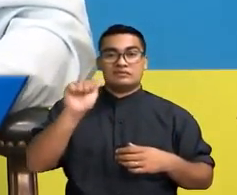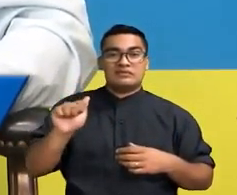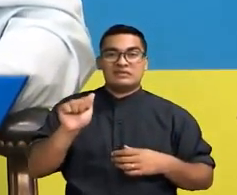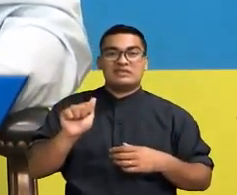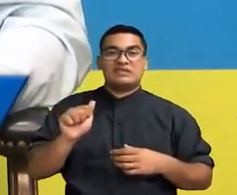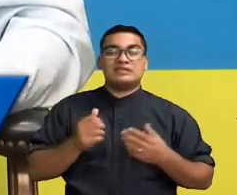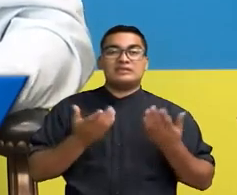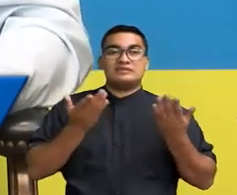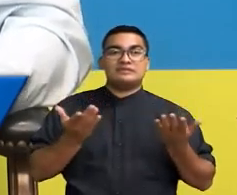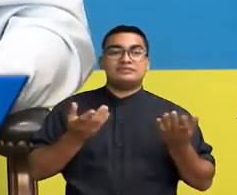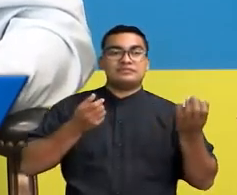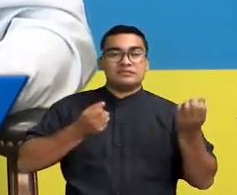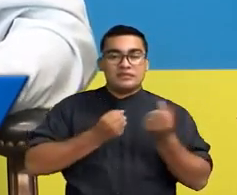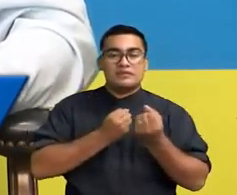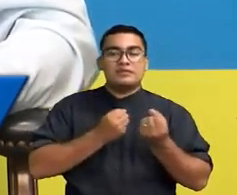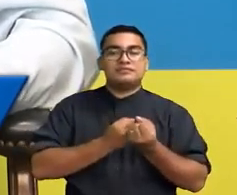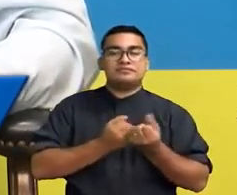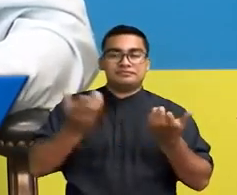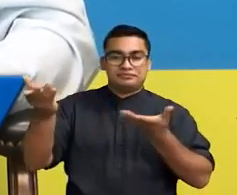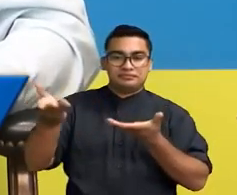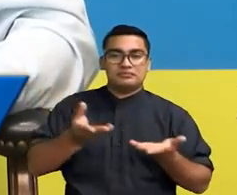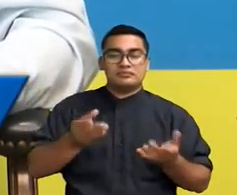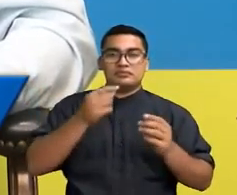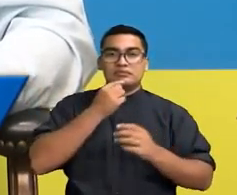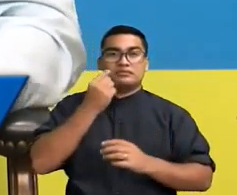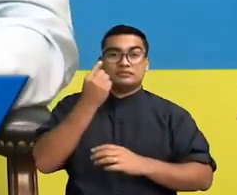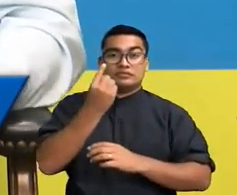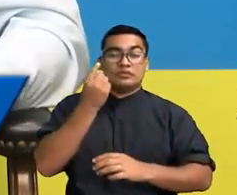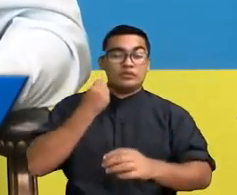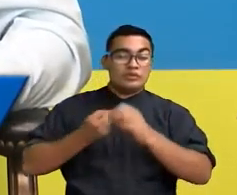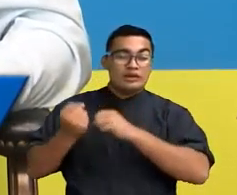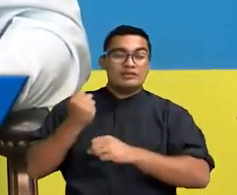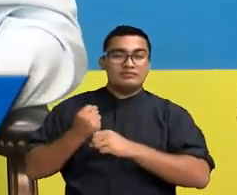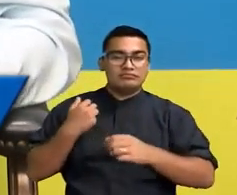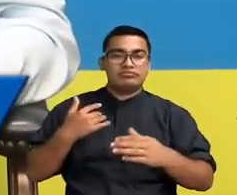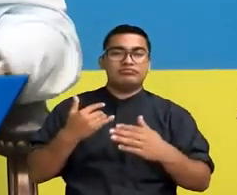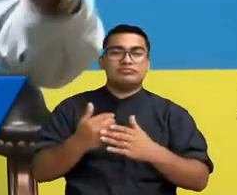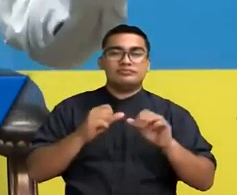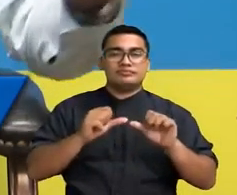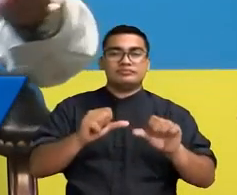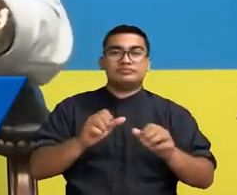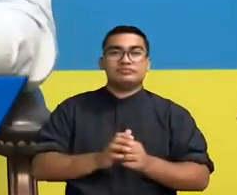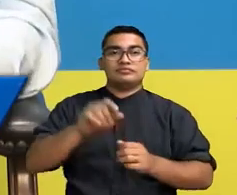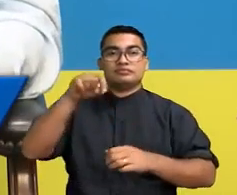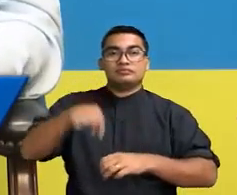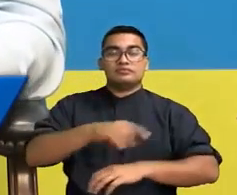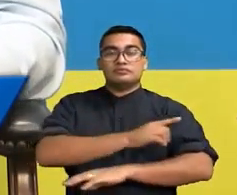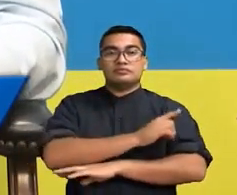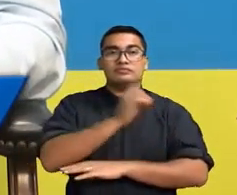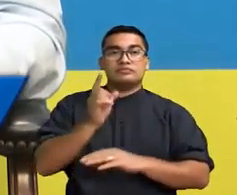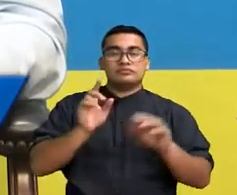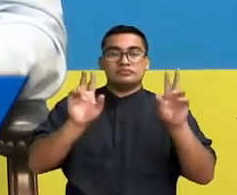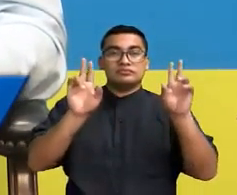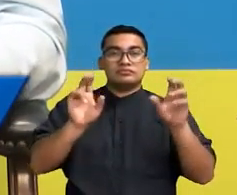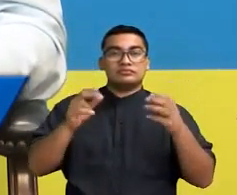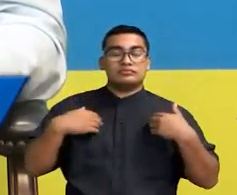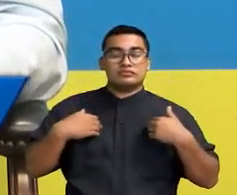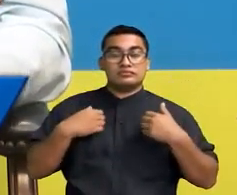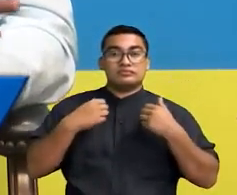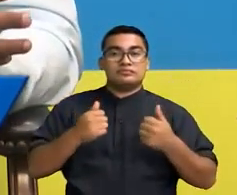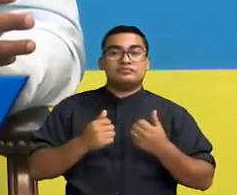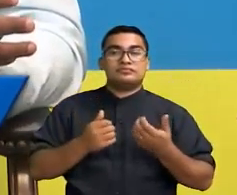que nos han apoyado en este trayecto de un año. El día de hoy vamos a tratar otro tema de salud, por supuesto.